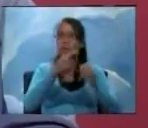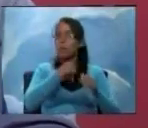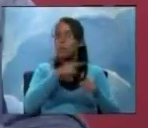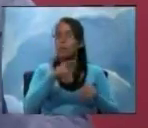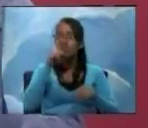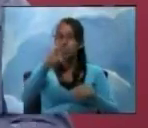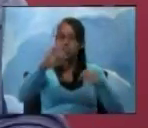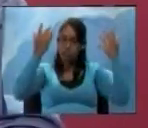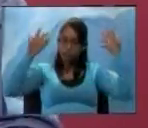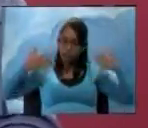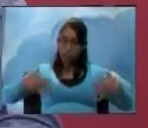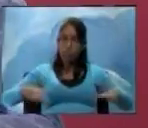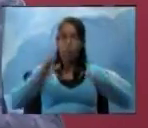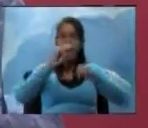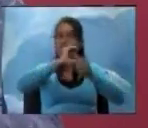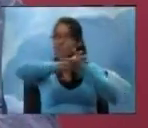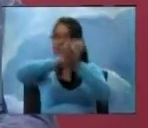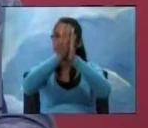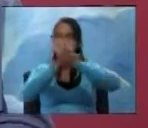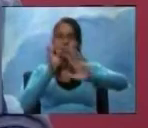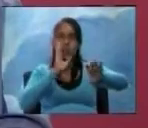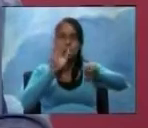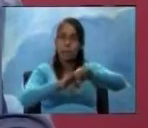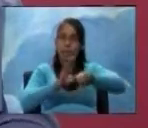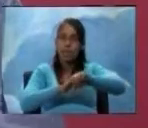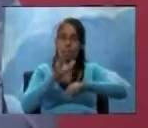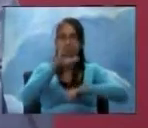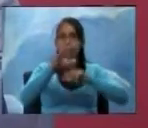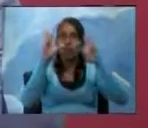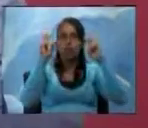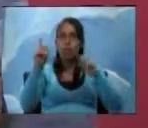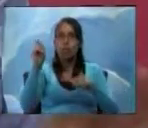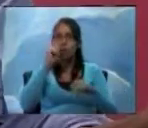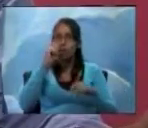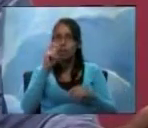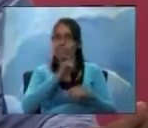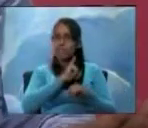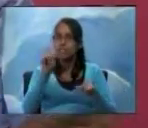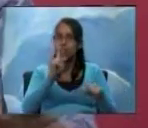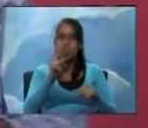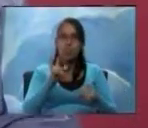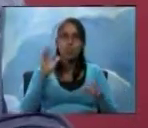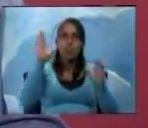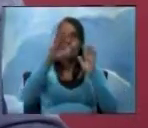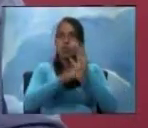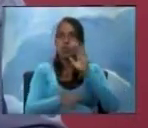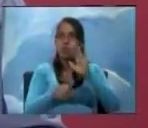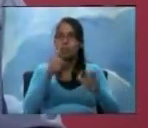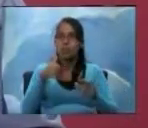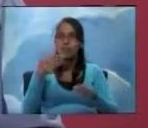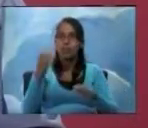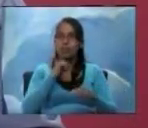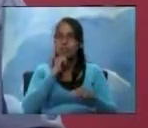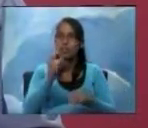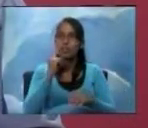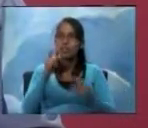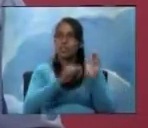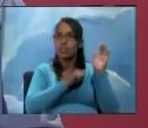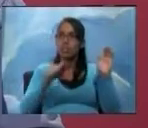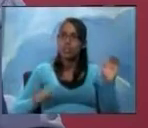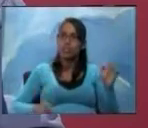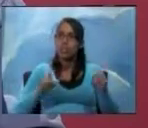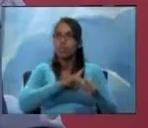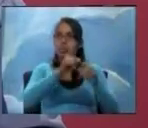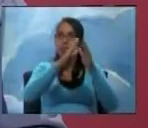su vestidura, arruinado por el pecado y está en el nuevo hombre, ya no hurte más. ¿Qué es lo que manda el Señor a través